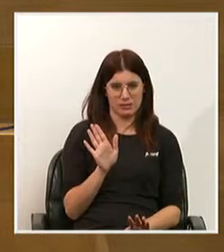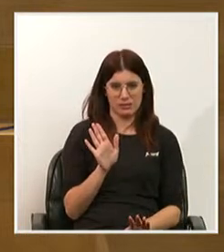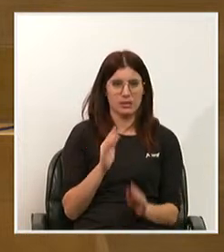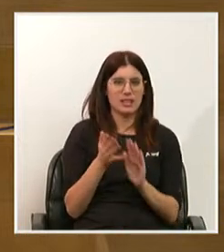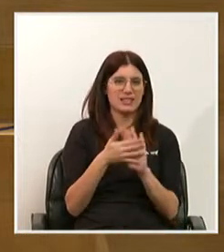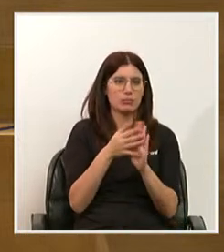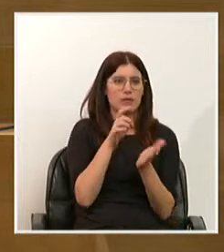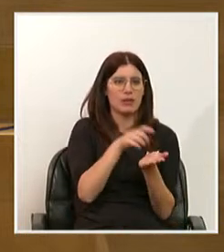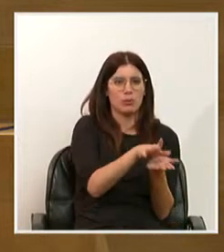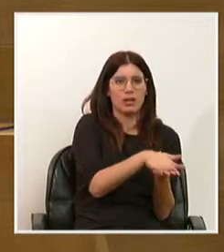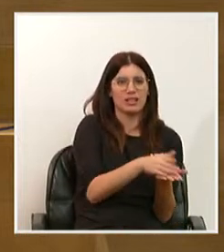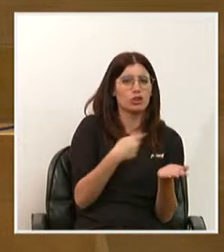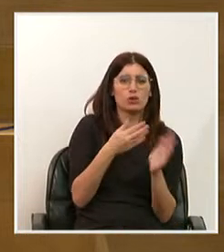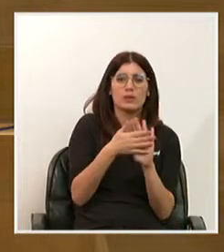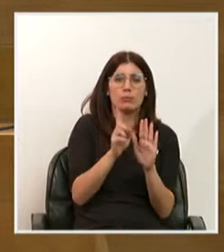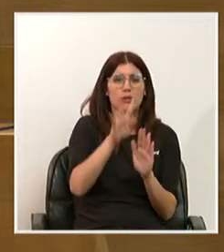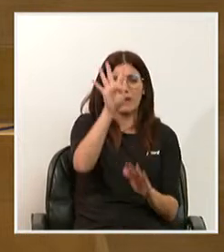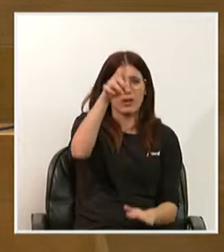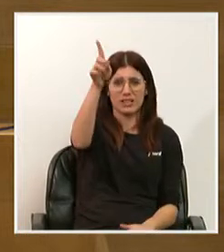Andrés